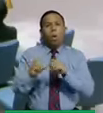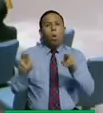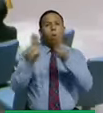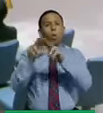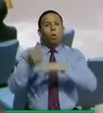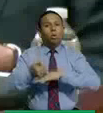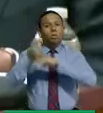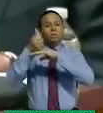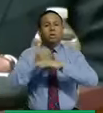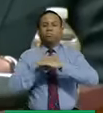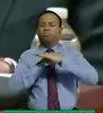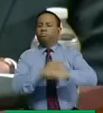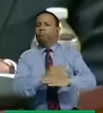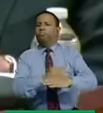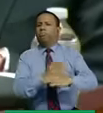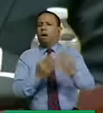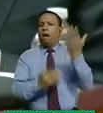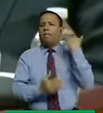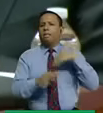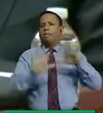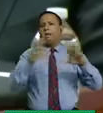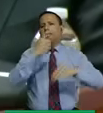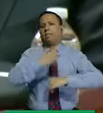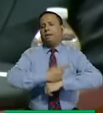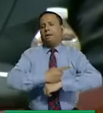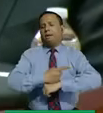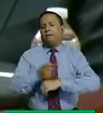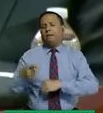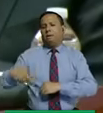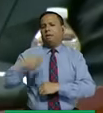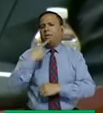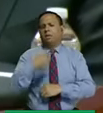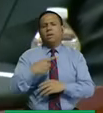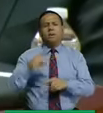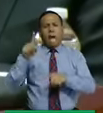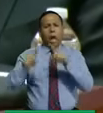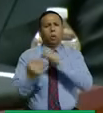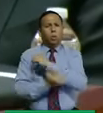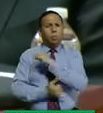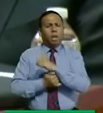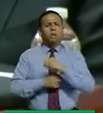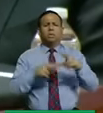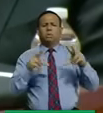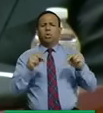en los últimos 10 días en la ONU por objeciones de las grandes potencias.